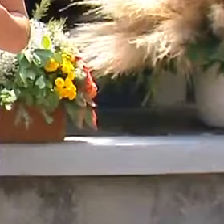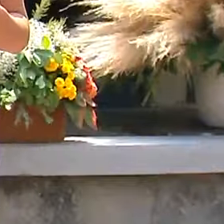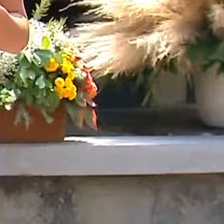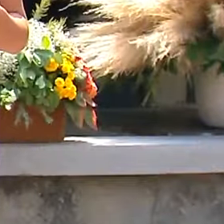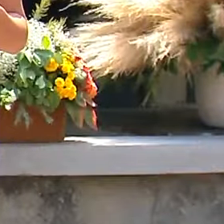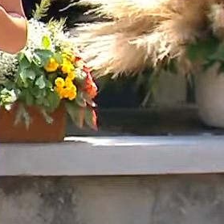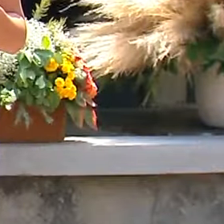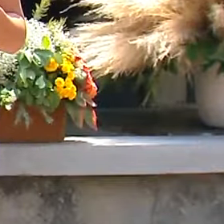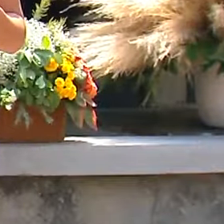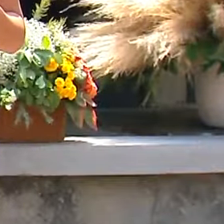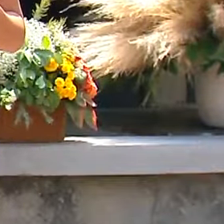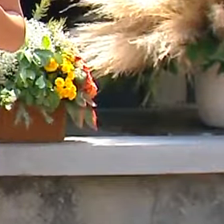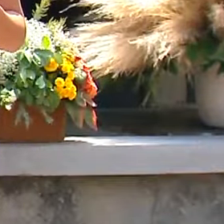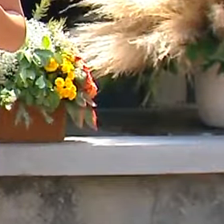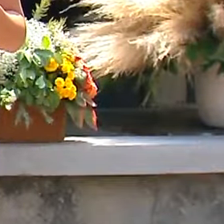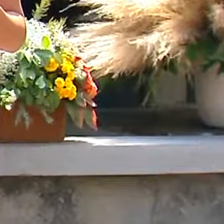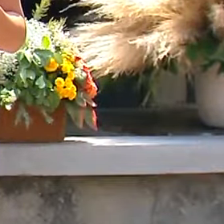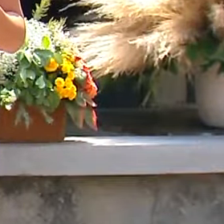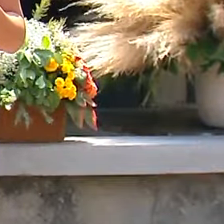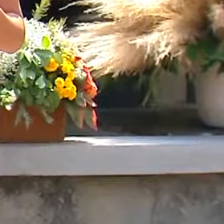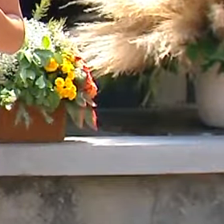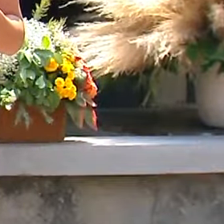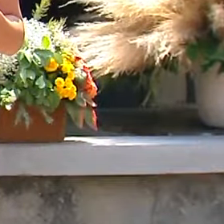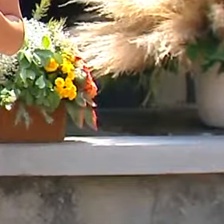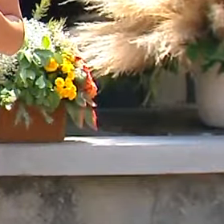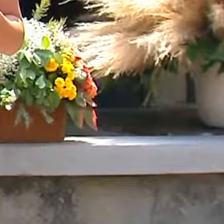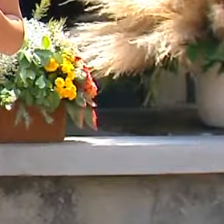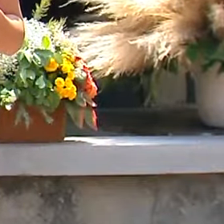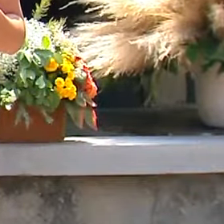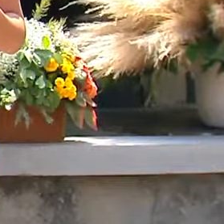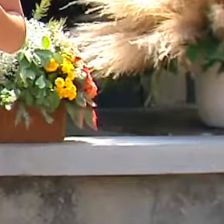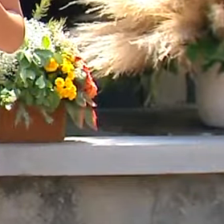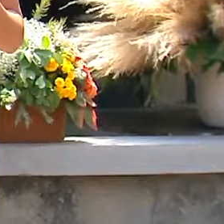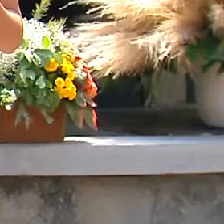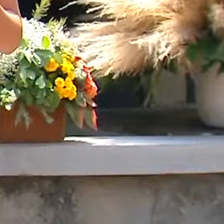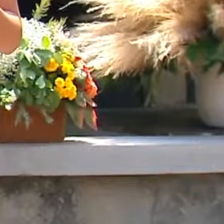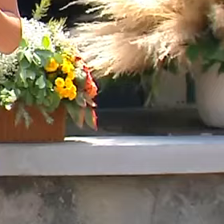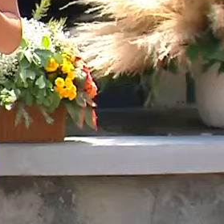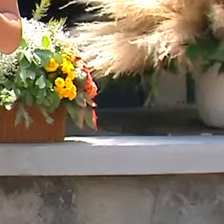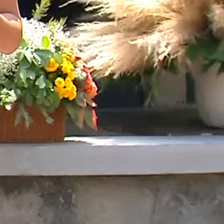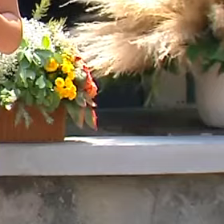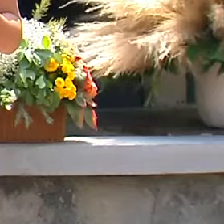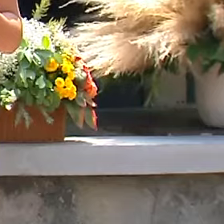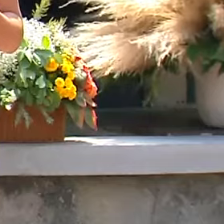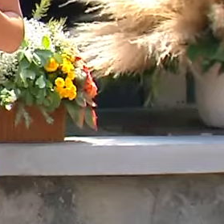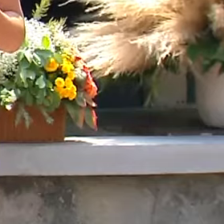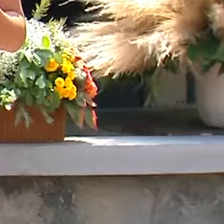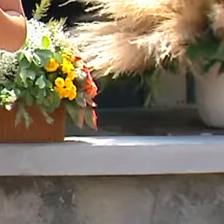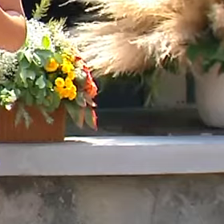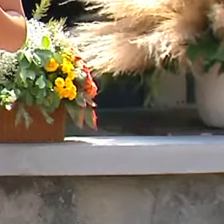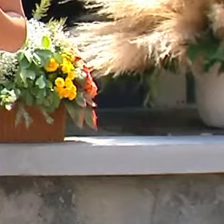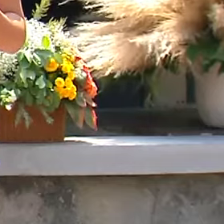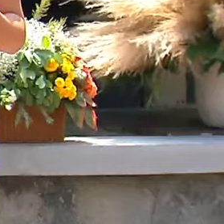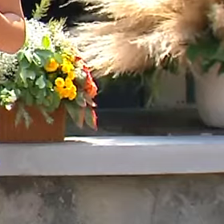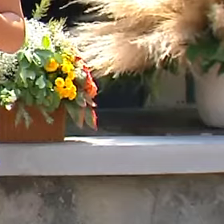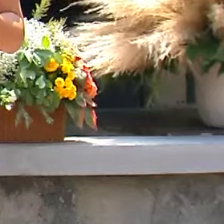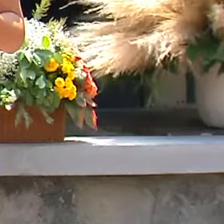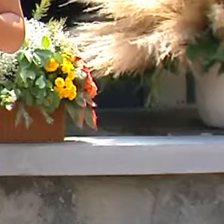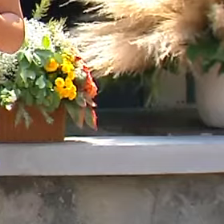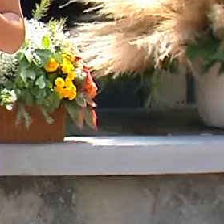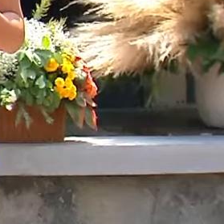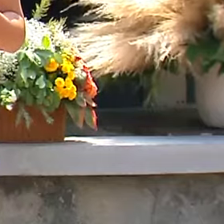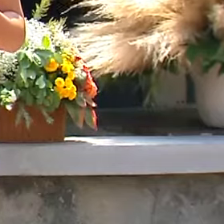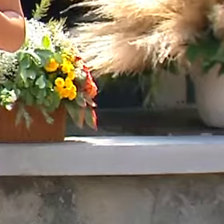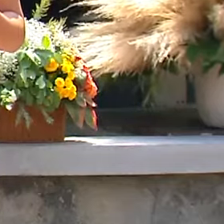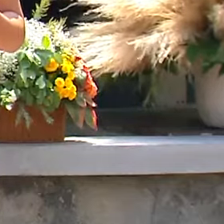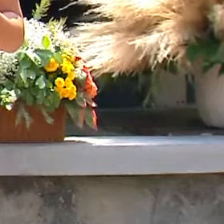13 horas con 45 minutos, hora local en Cuenca, Ecuador. Ustedes han sido testigos, amigos, y retomamos justamente esta señal informativa